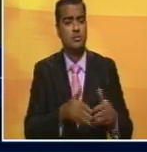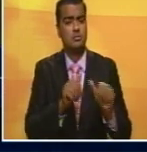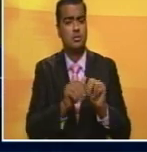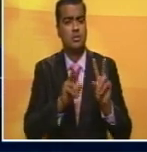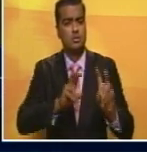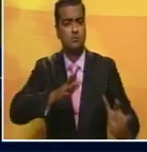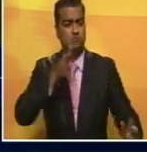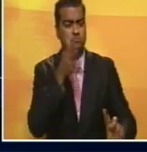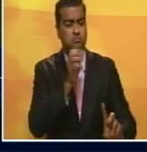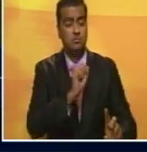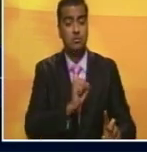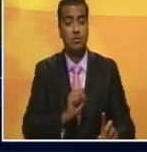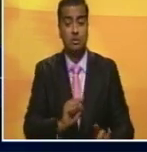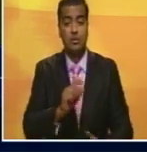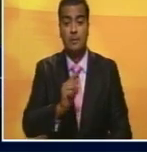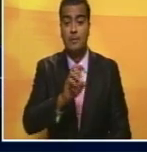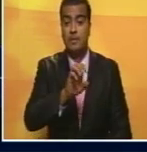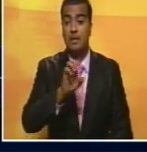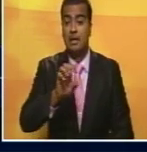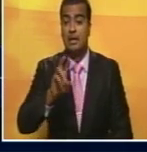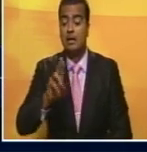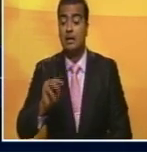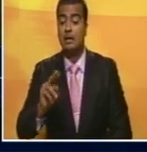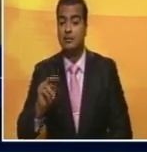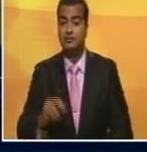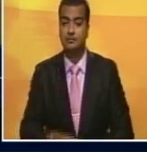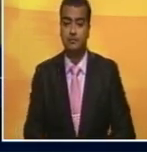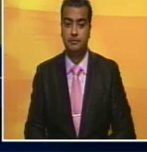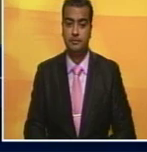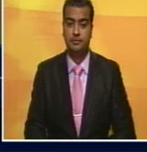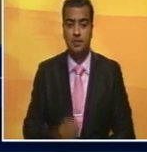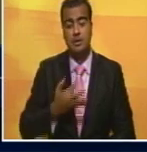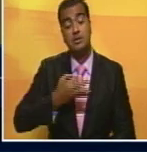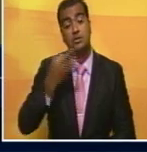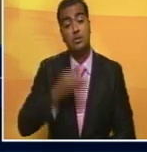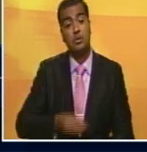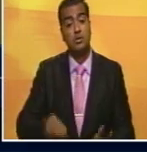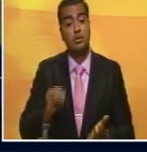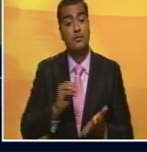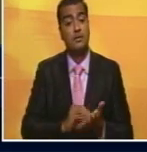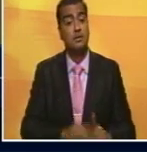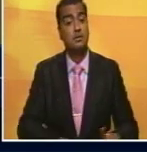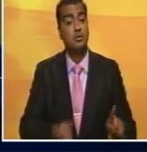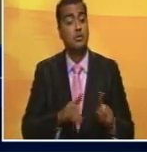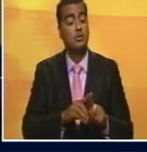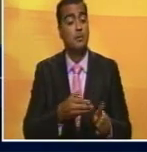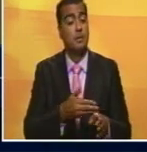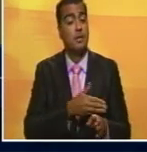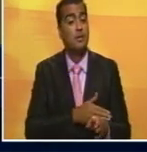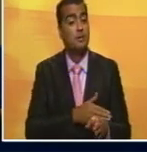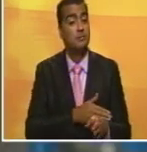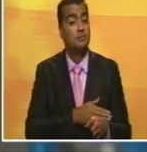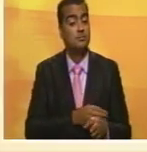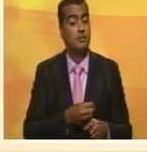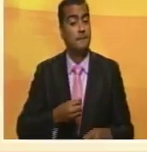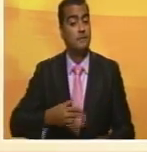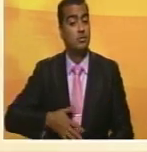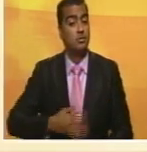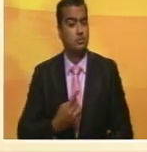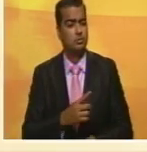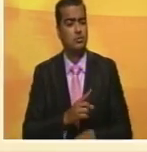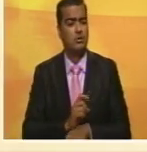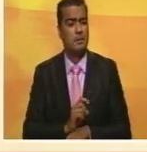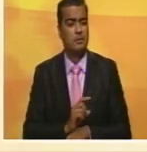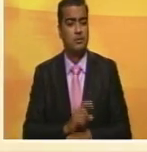nuevas sanciones contra Teherán. En un discurso televisivo aseguró que el regreso a la situación previa al tratado es posible en un